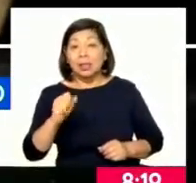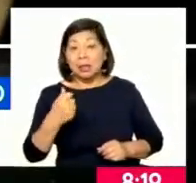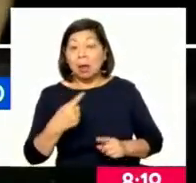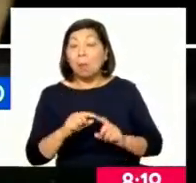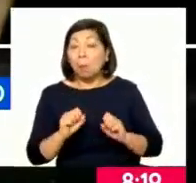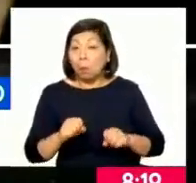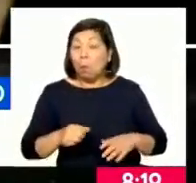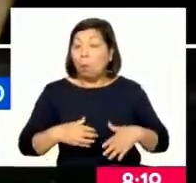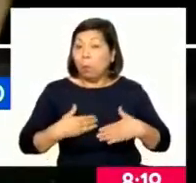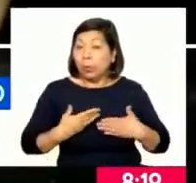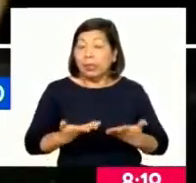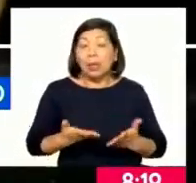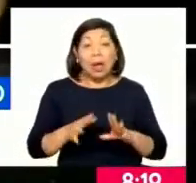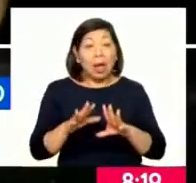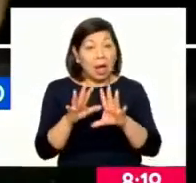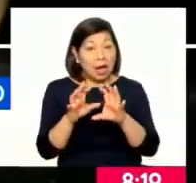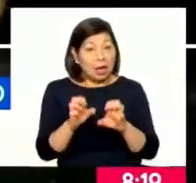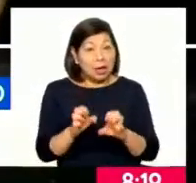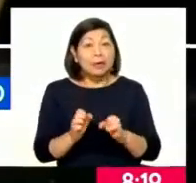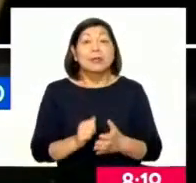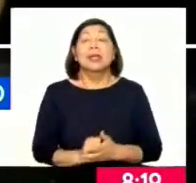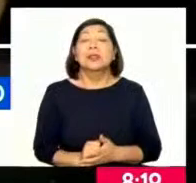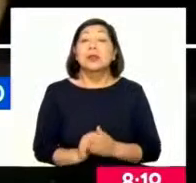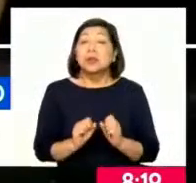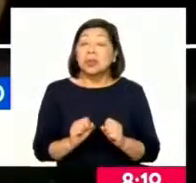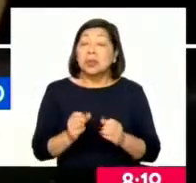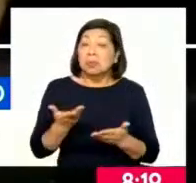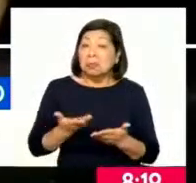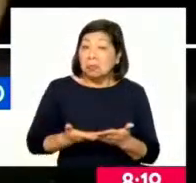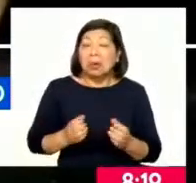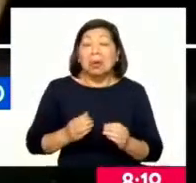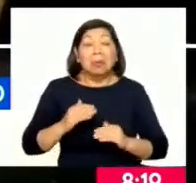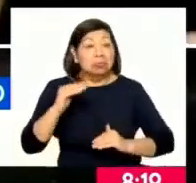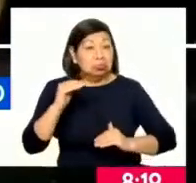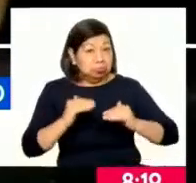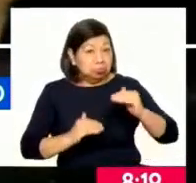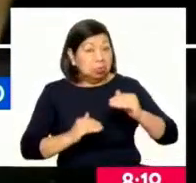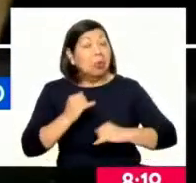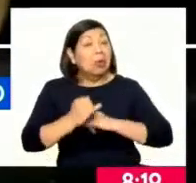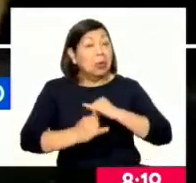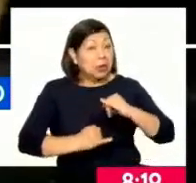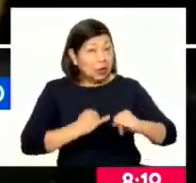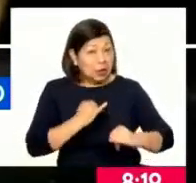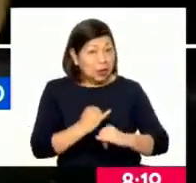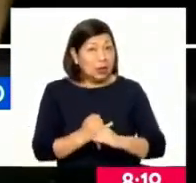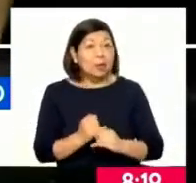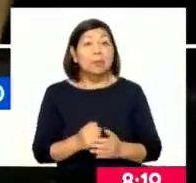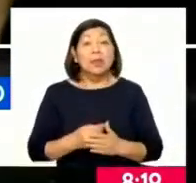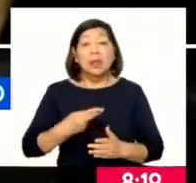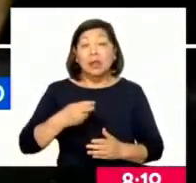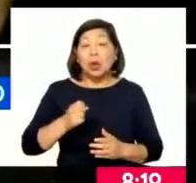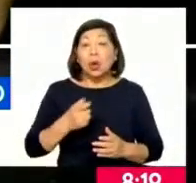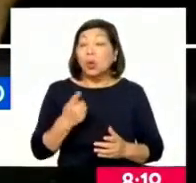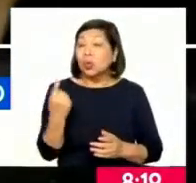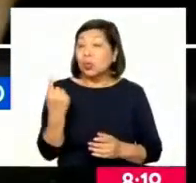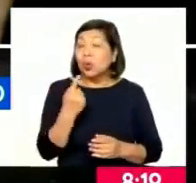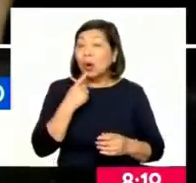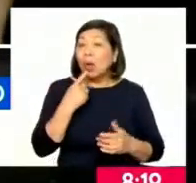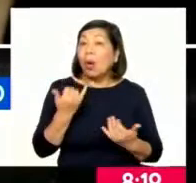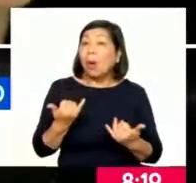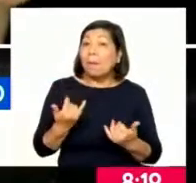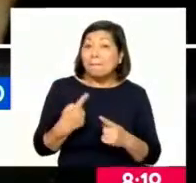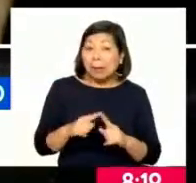pueda realizar evaluaciones sanitarias que consideren estándares internacionales de hidrocarburos para playas de uso